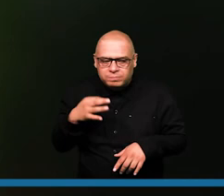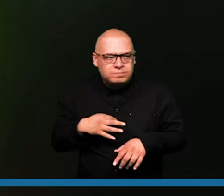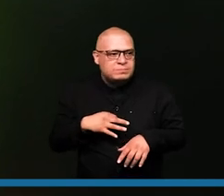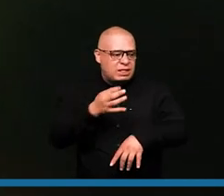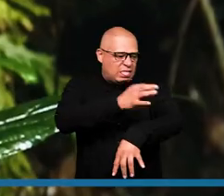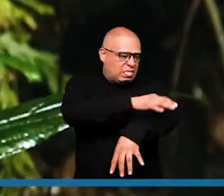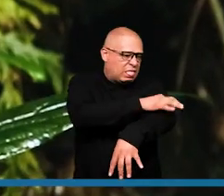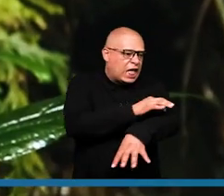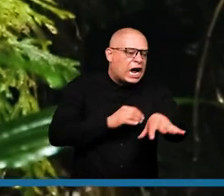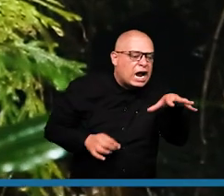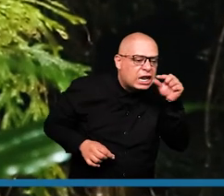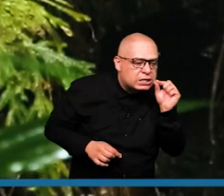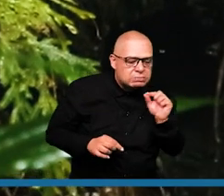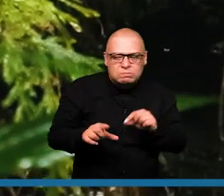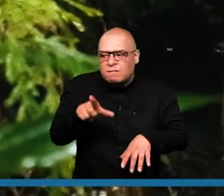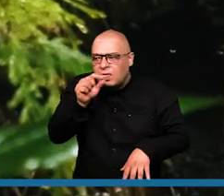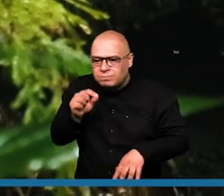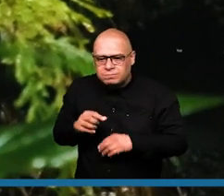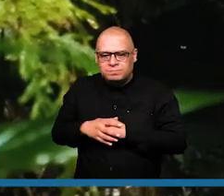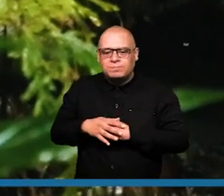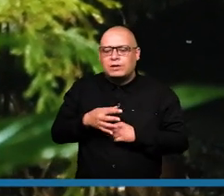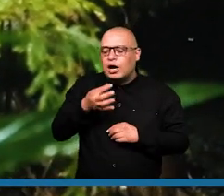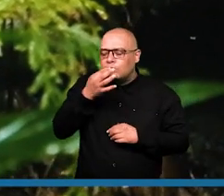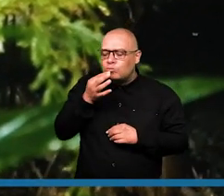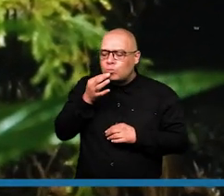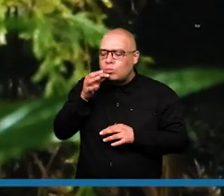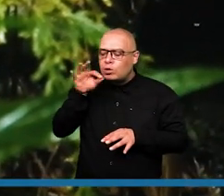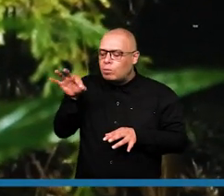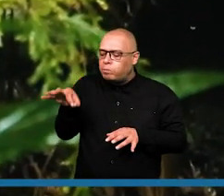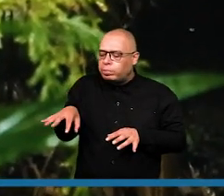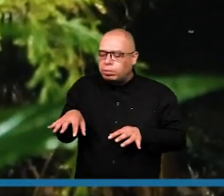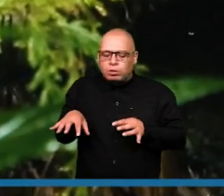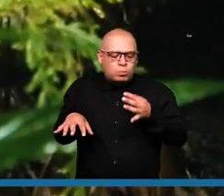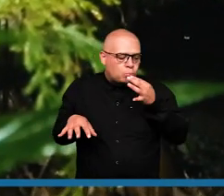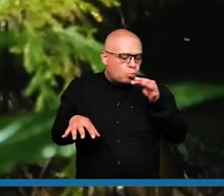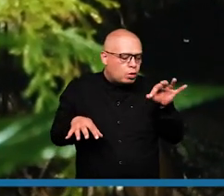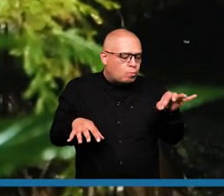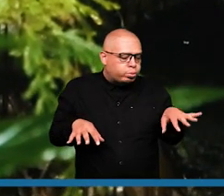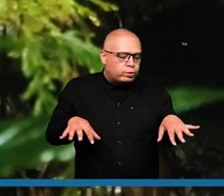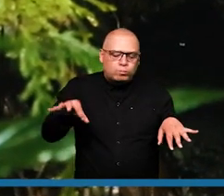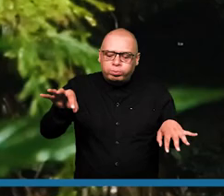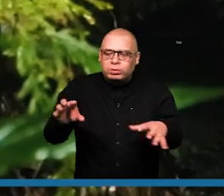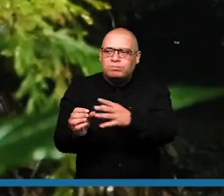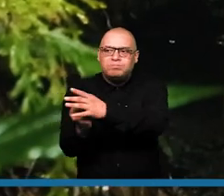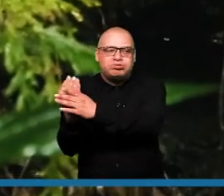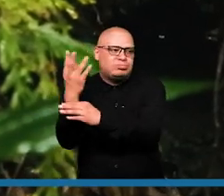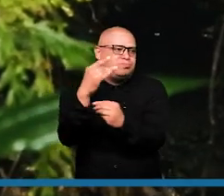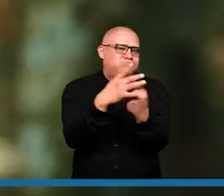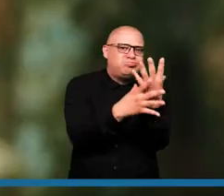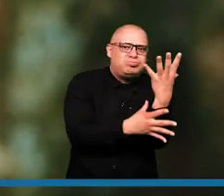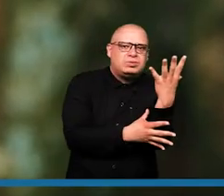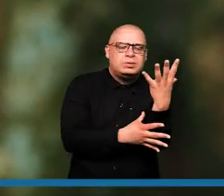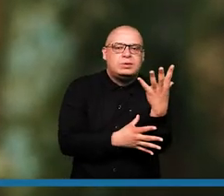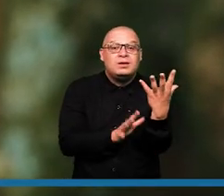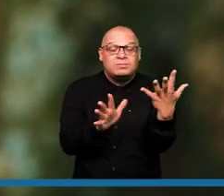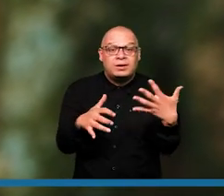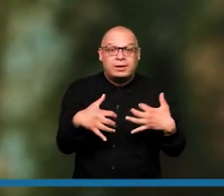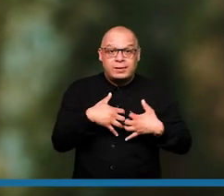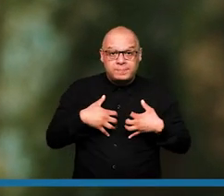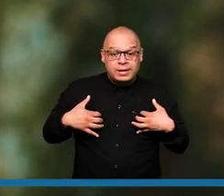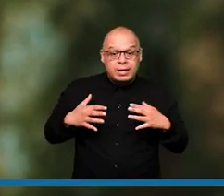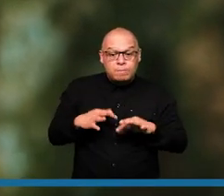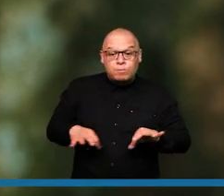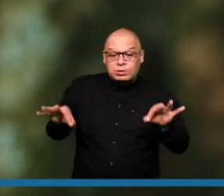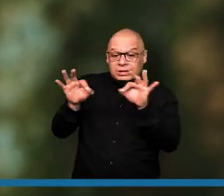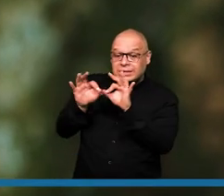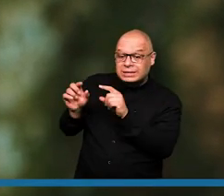garrapatas, diseminan las semillitas para tener más adelante frutos. Son muy importantes porque hace parte